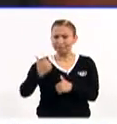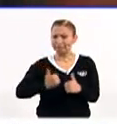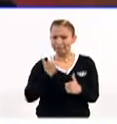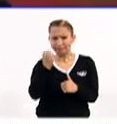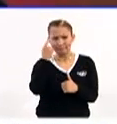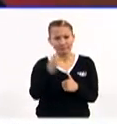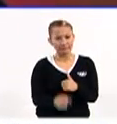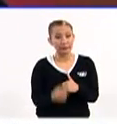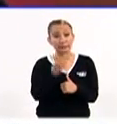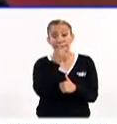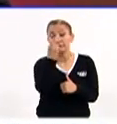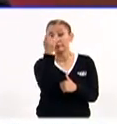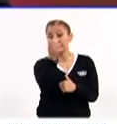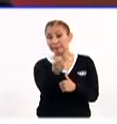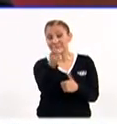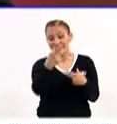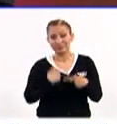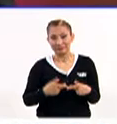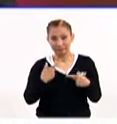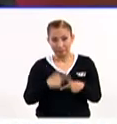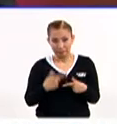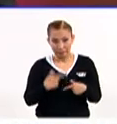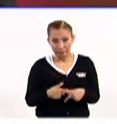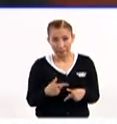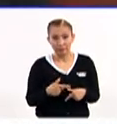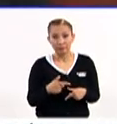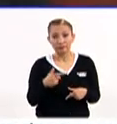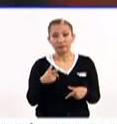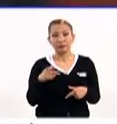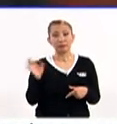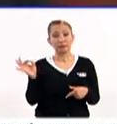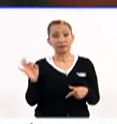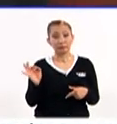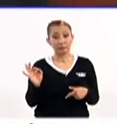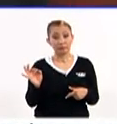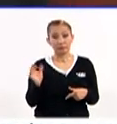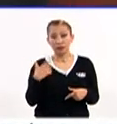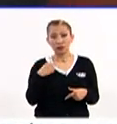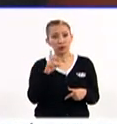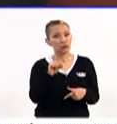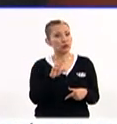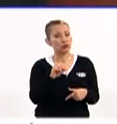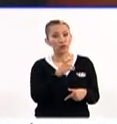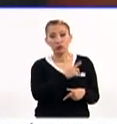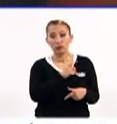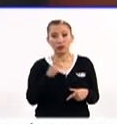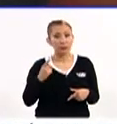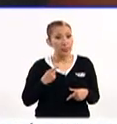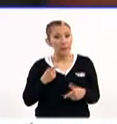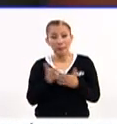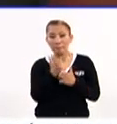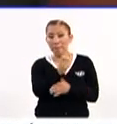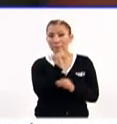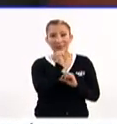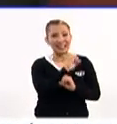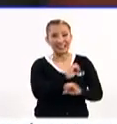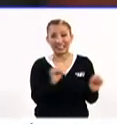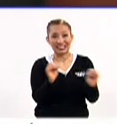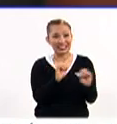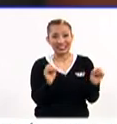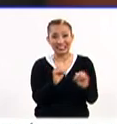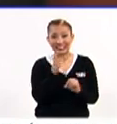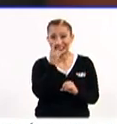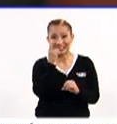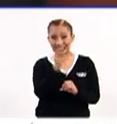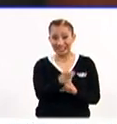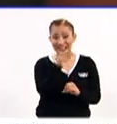Aprovecho para decirle a la gente de que no se tiene que pagar nada.